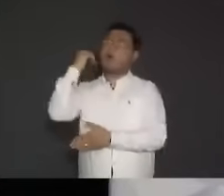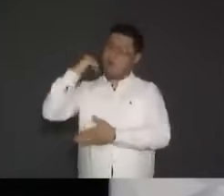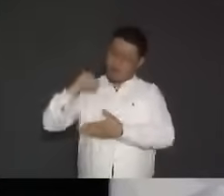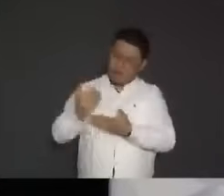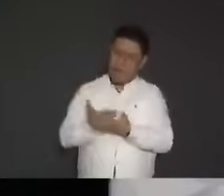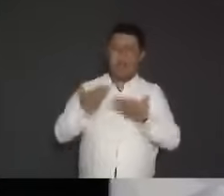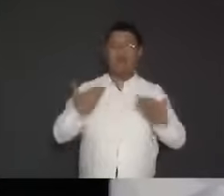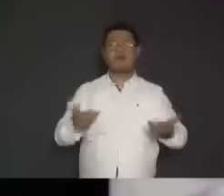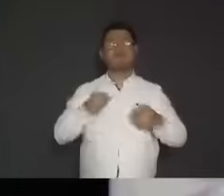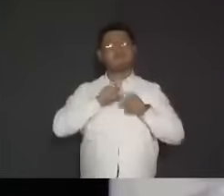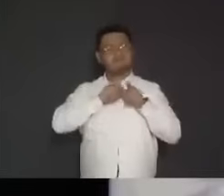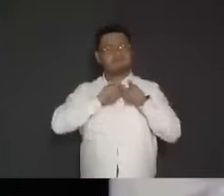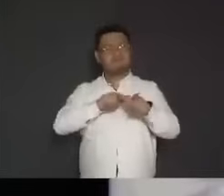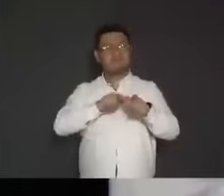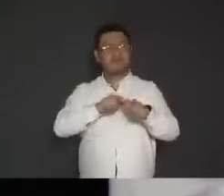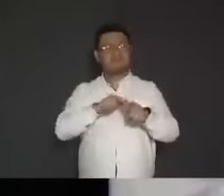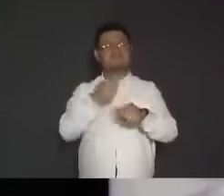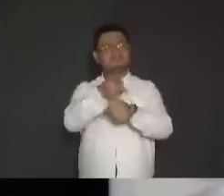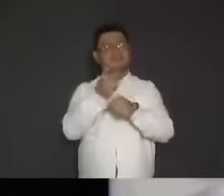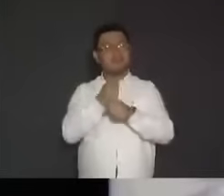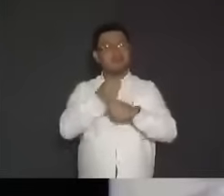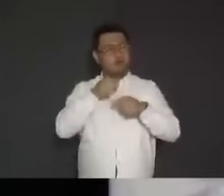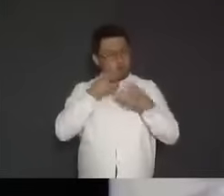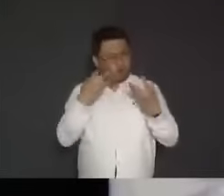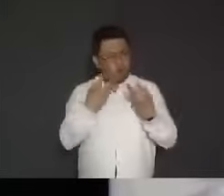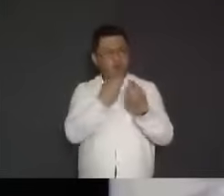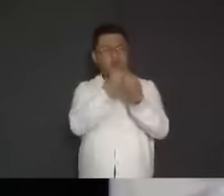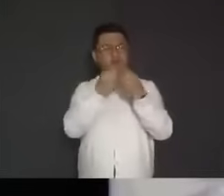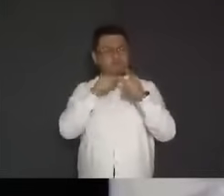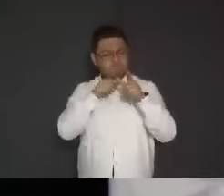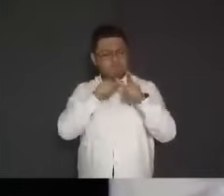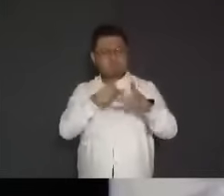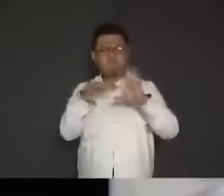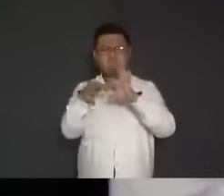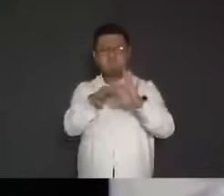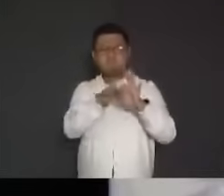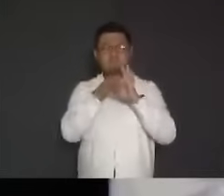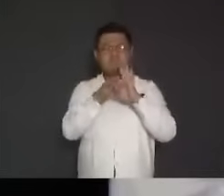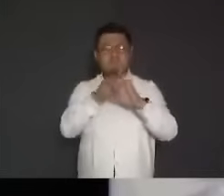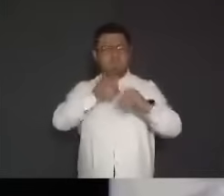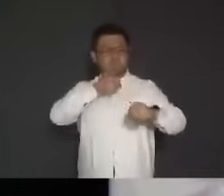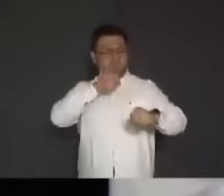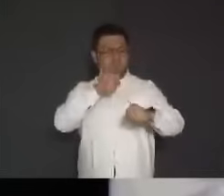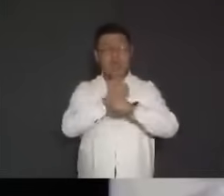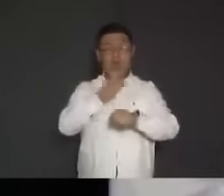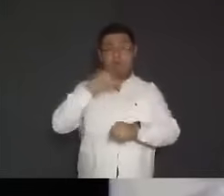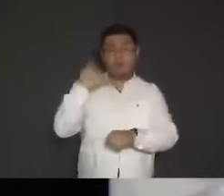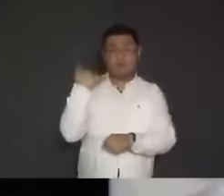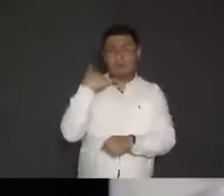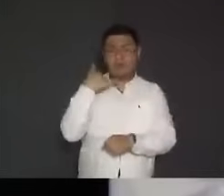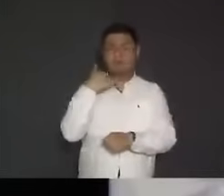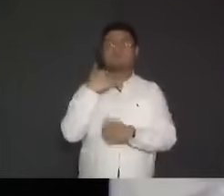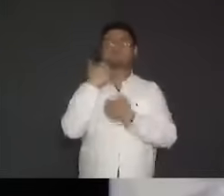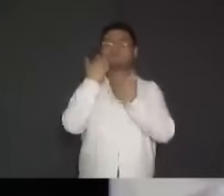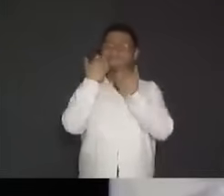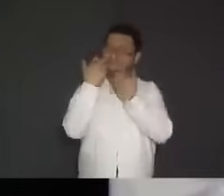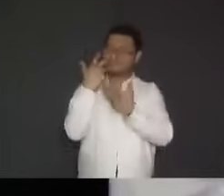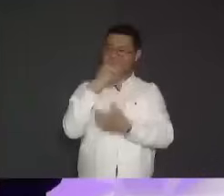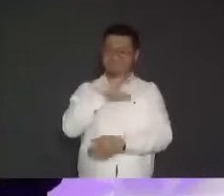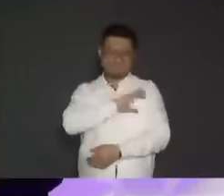con tu voto protejamos a Yucatán, a que juntos y unidos defendamos al Yucatán que tanto amamos.